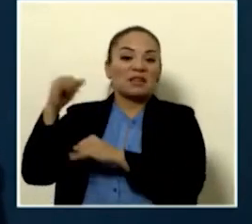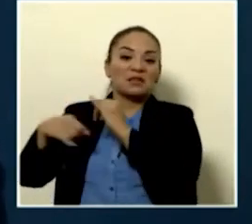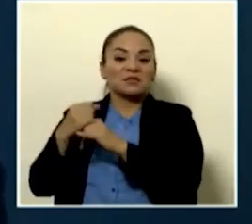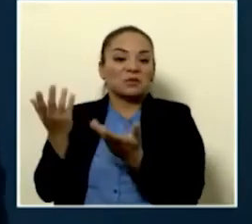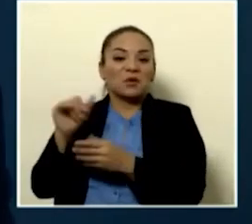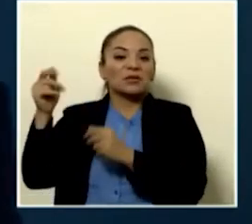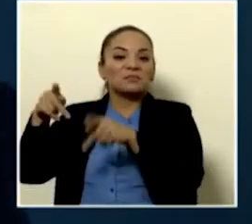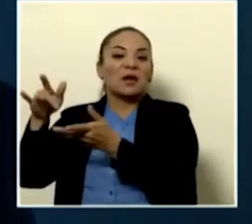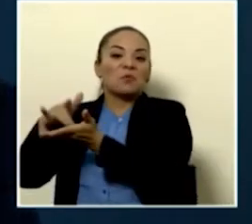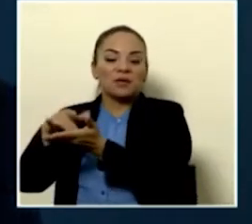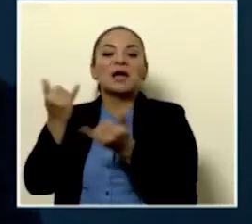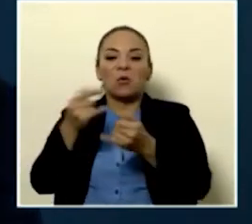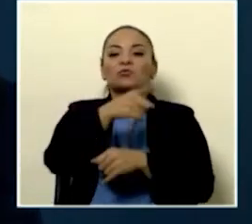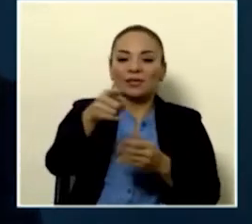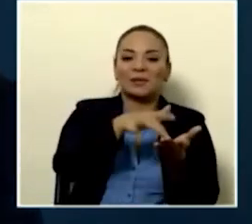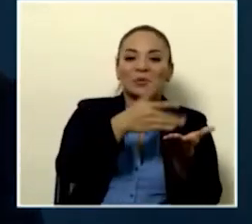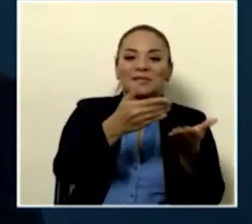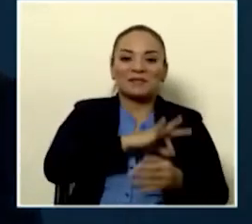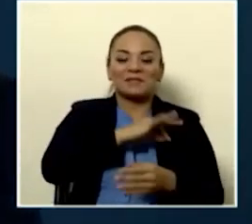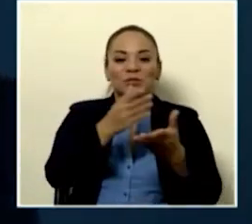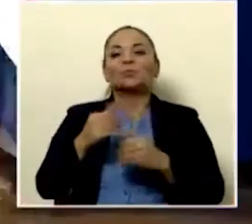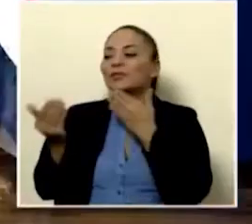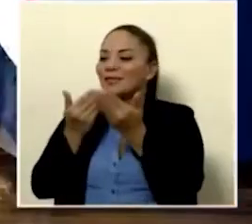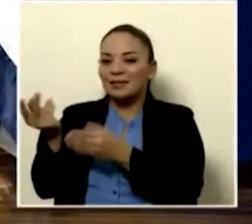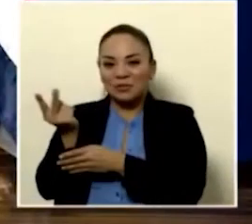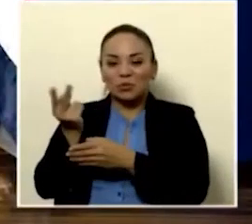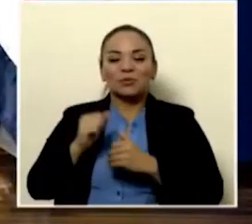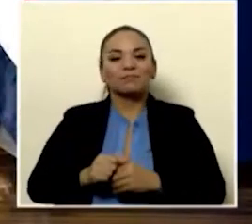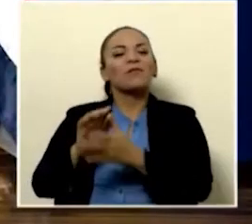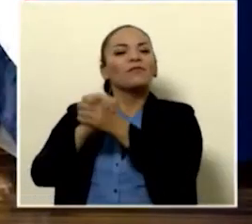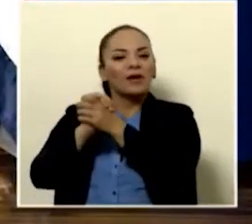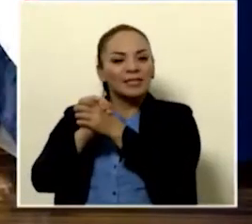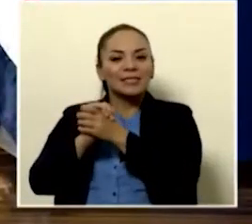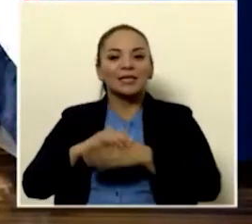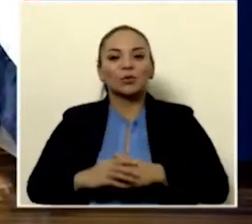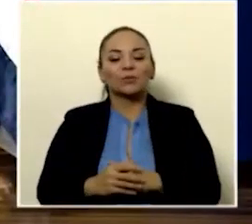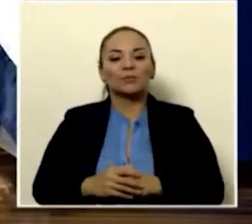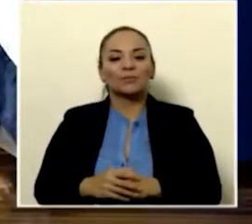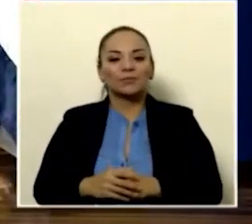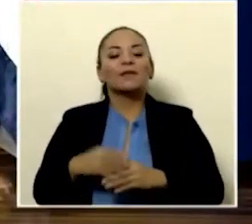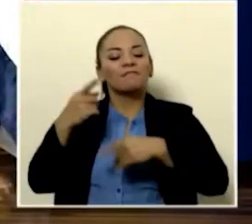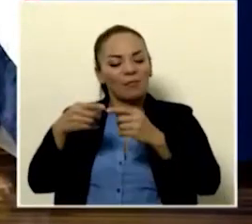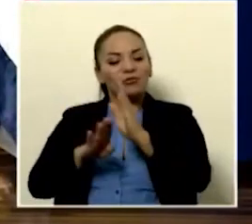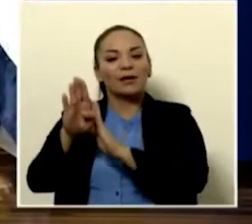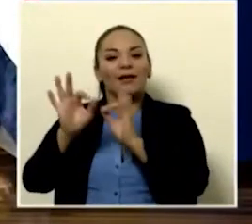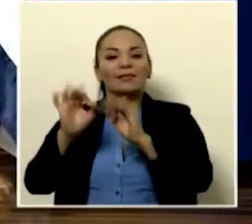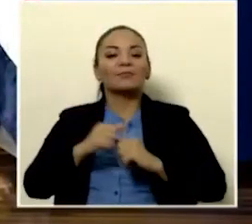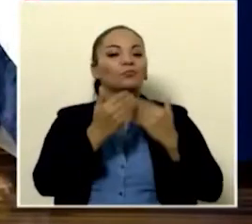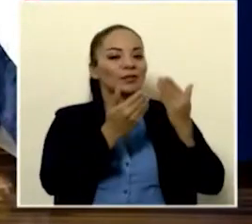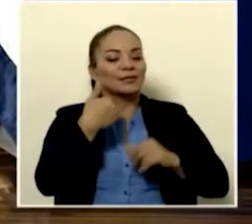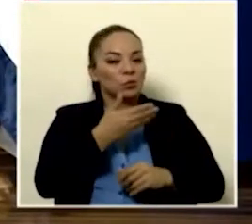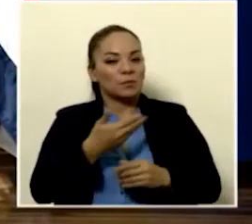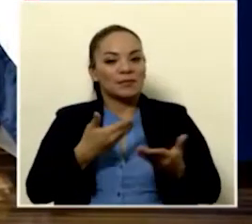otros. Muchas gracias, señor ministro, gracias. Señor presidente ejecutivo, los felicito y vamos para adelante. Muchas gracias, señor